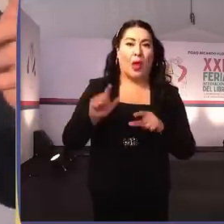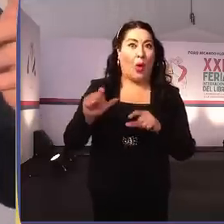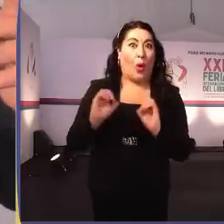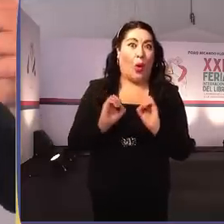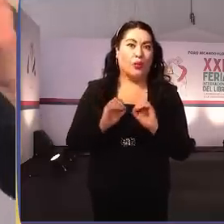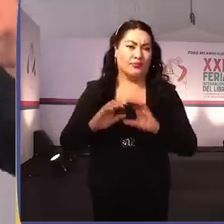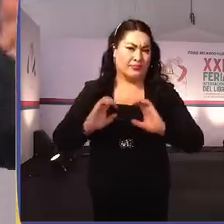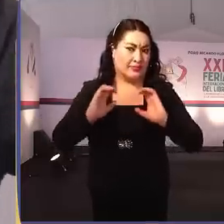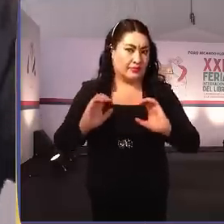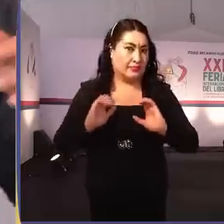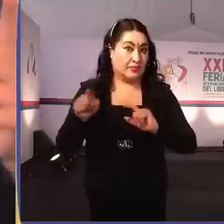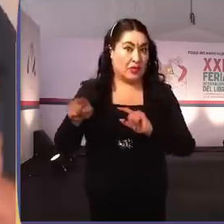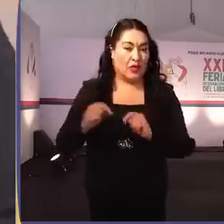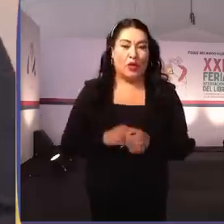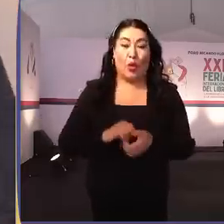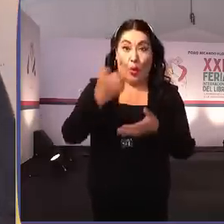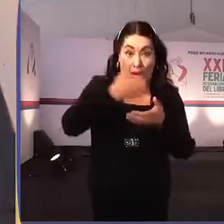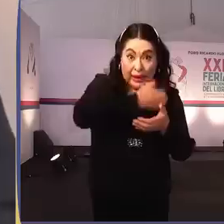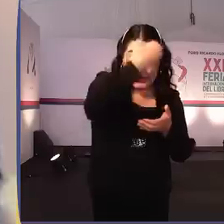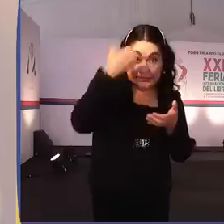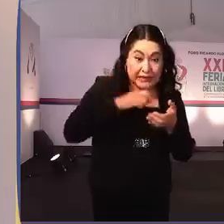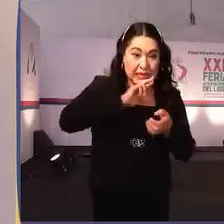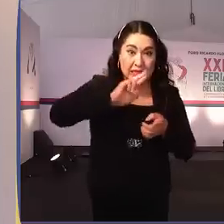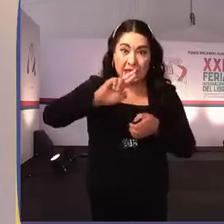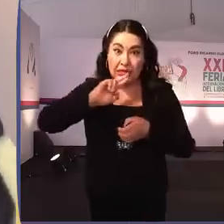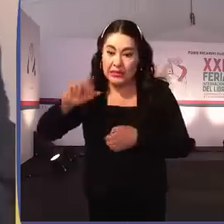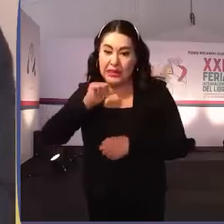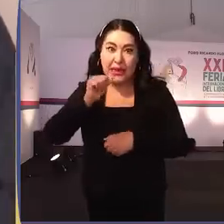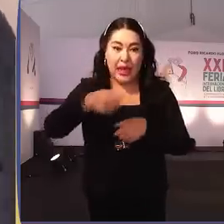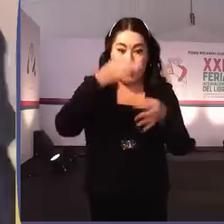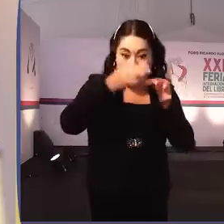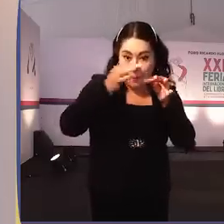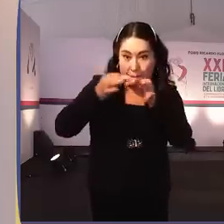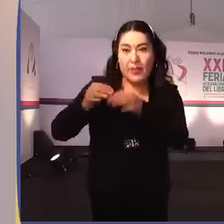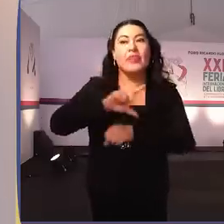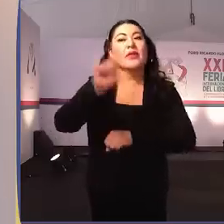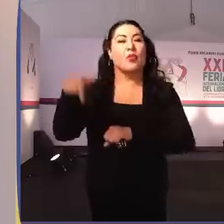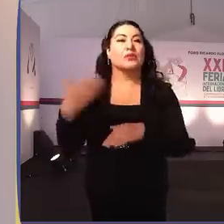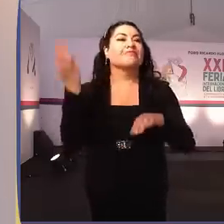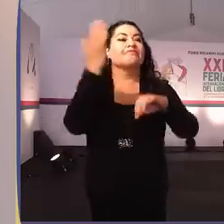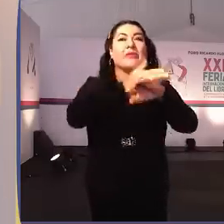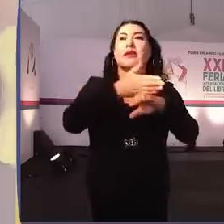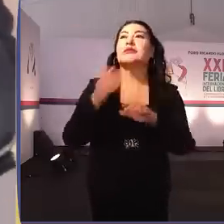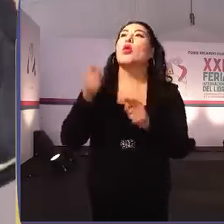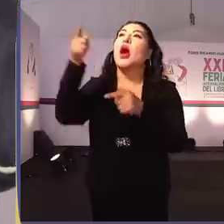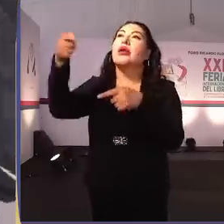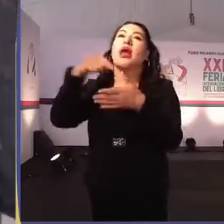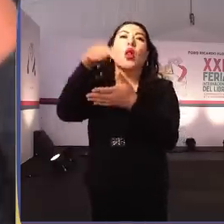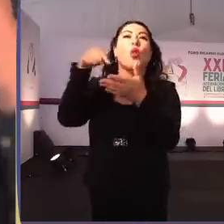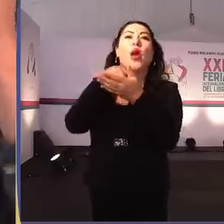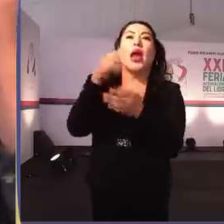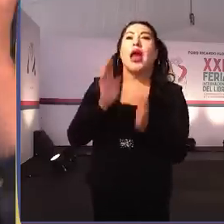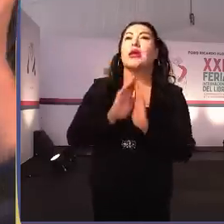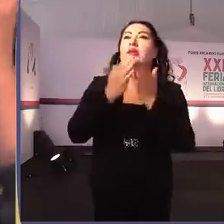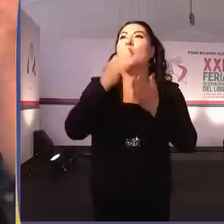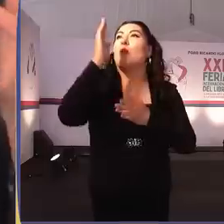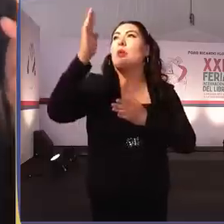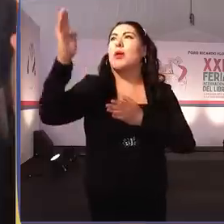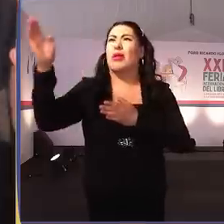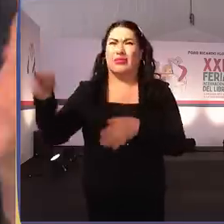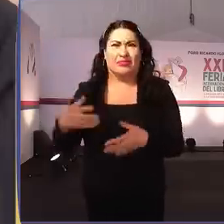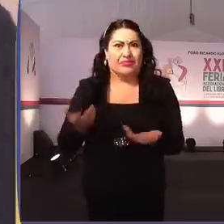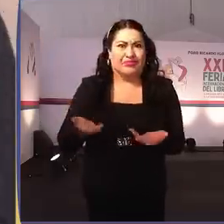cuidado, porque si no contesta el examen, se va castigado a la biblioteca. Órale, te castigaban mandándote